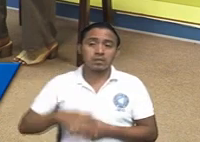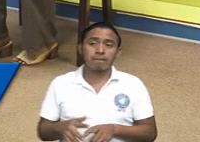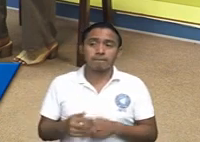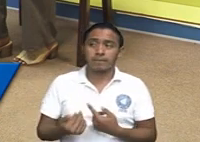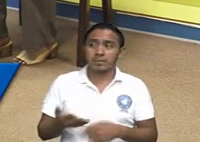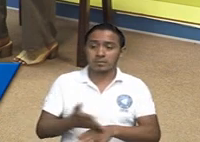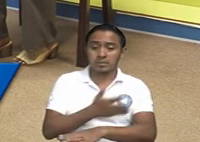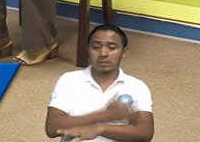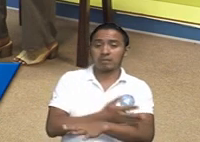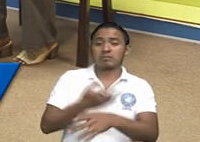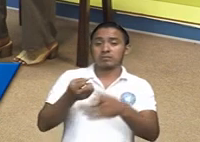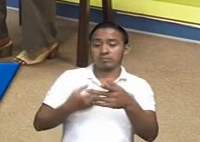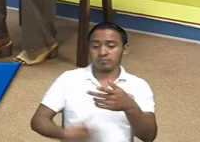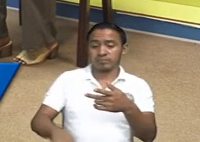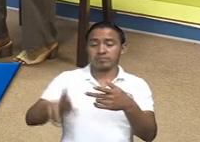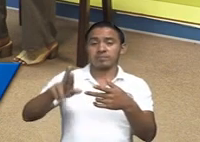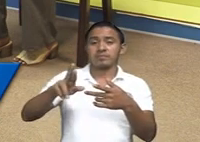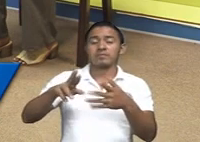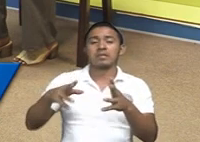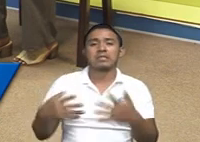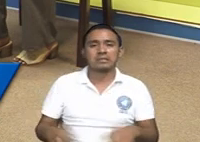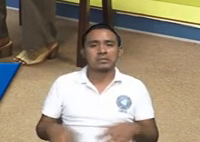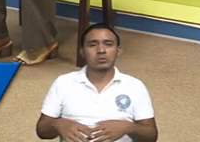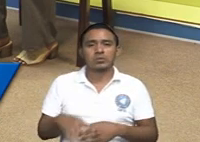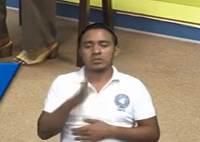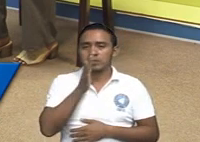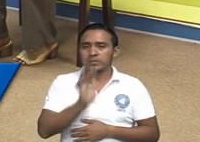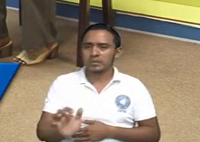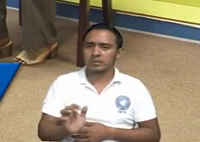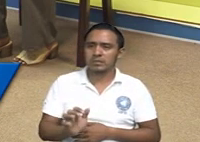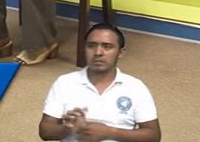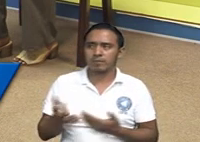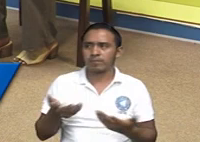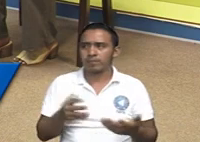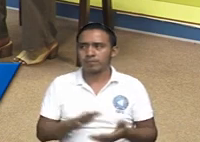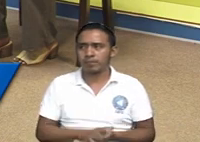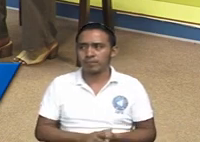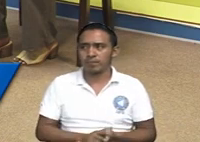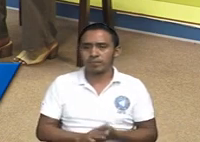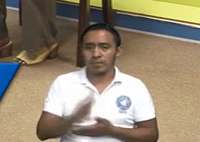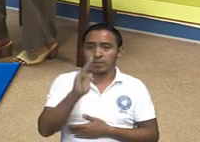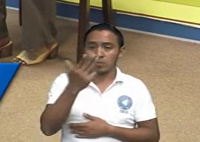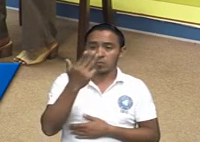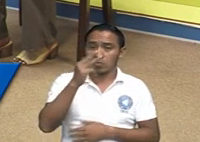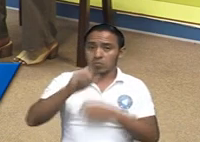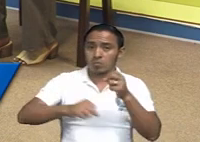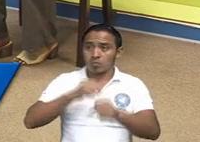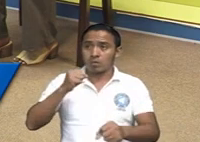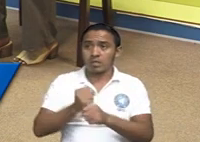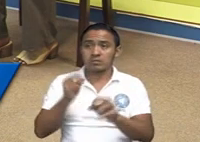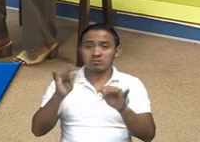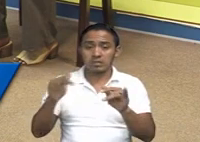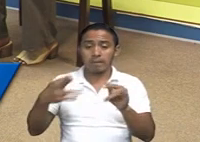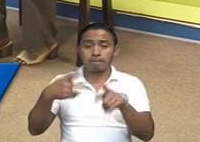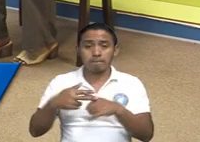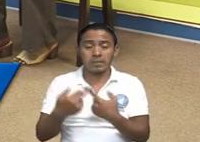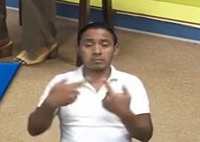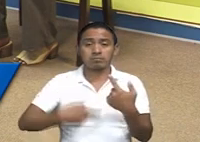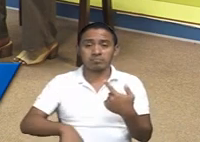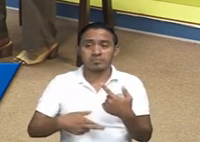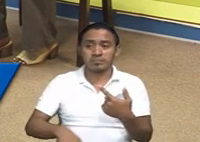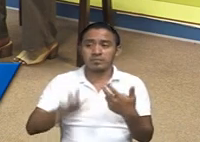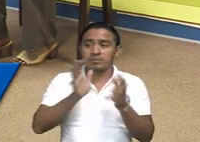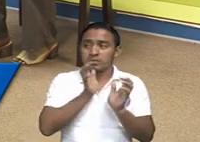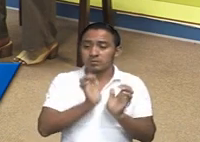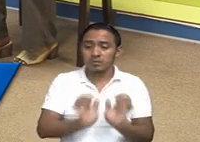más pequeñas. Y entonces tenemos niñas desarrollando a veces desde los 9 años. Y los niños